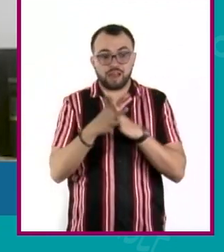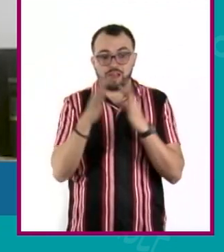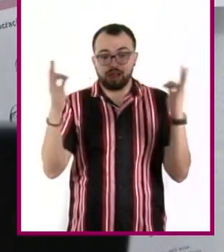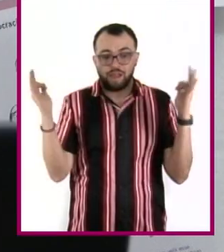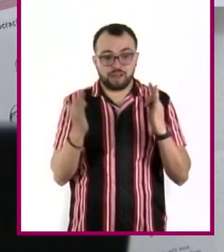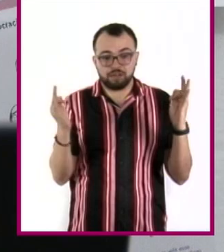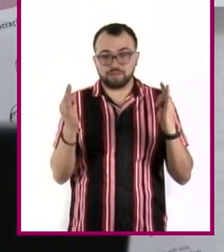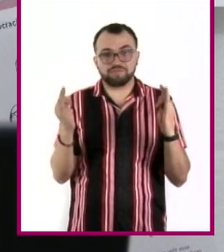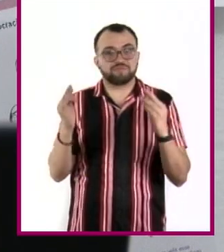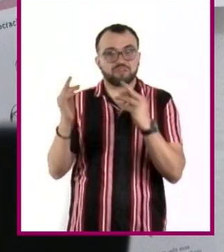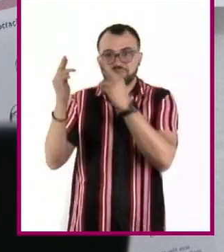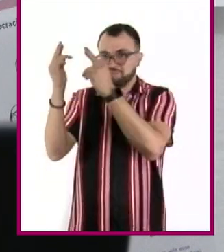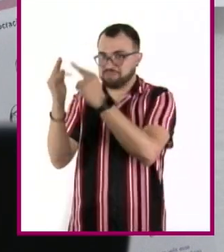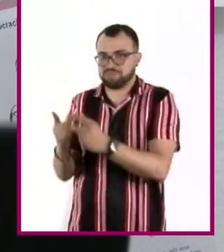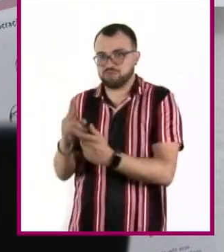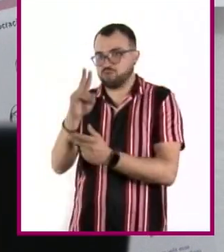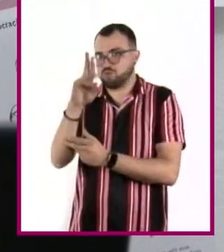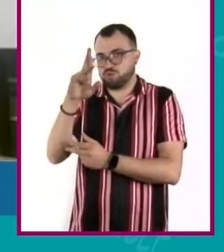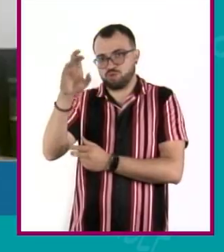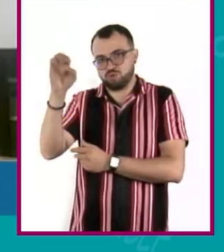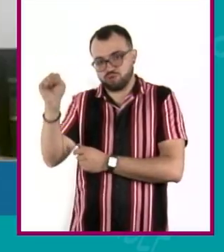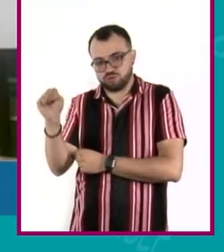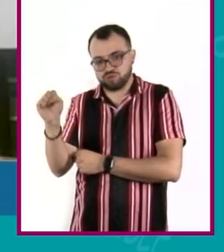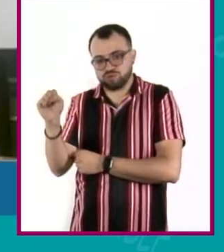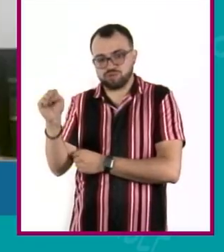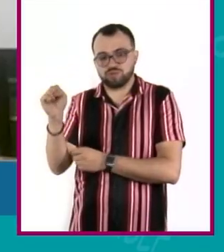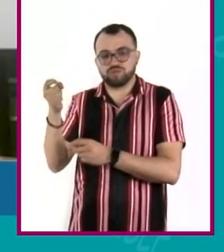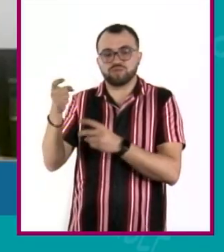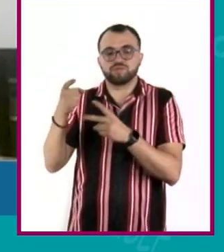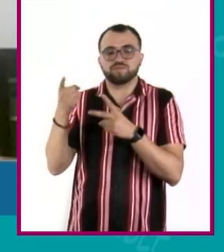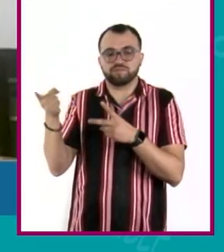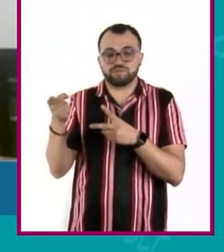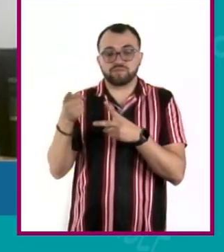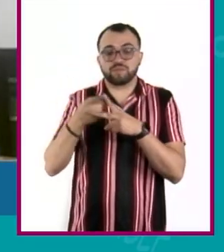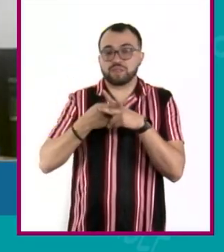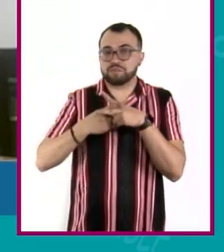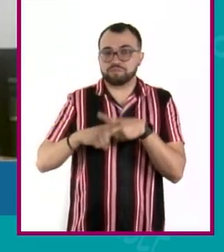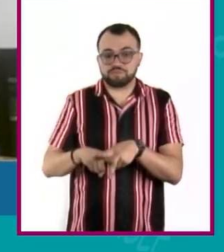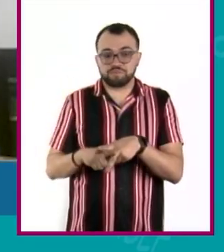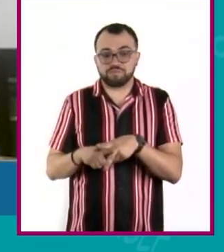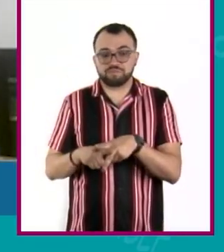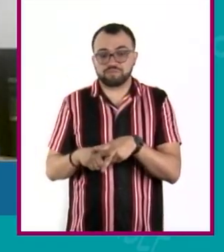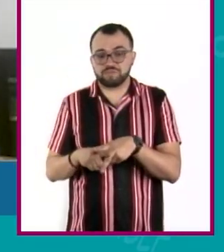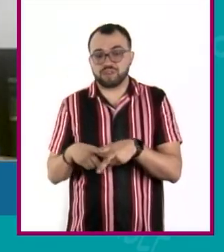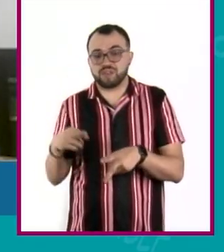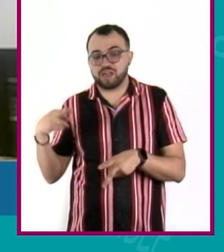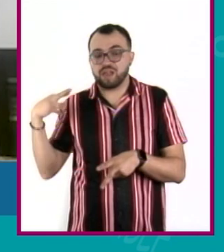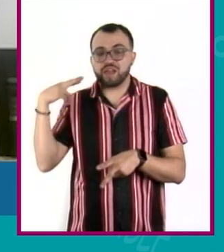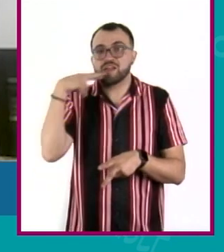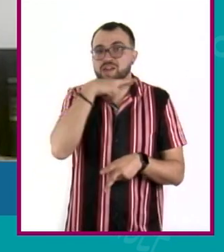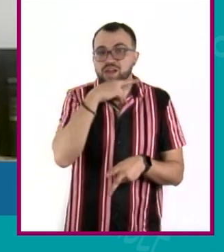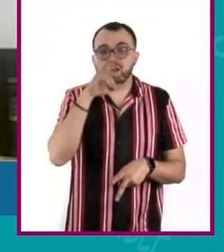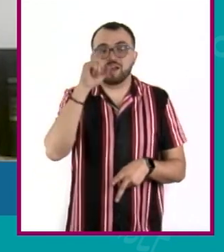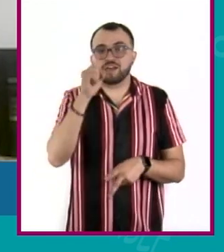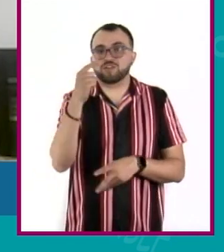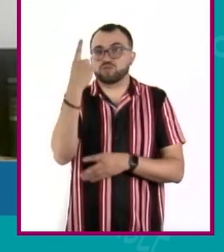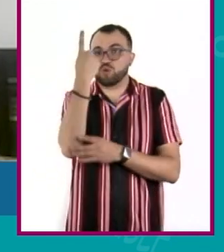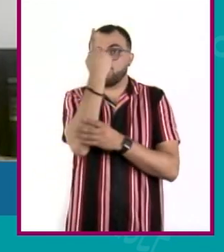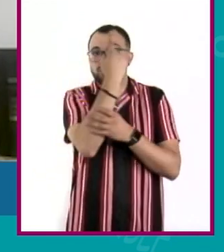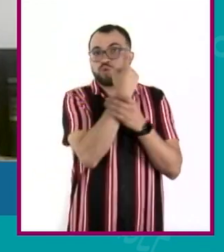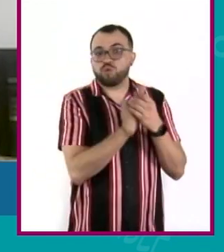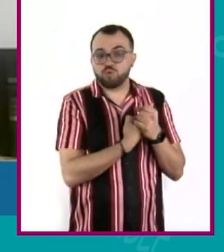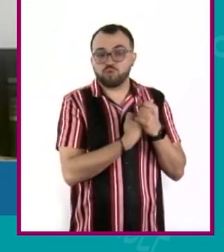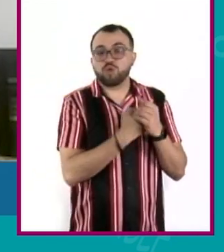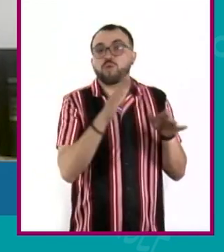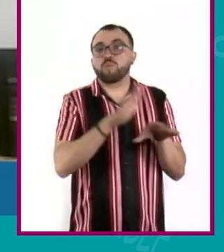Unión Soviética en los 90, puede hablarse en la inmediatez al menos de la unipolaridad,